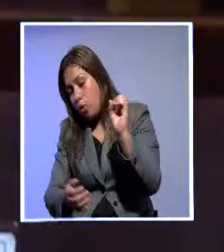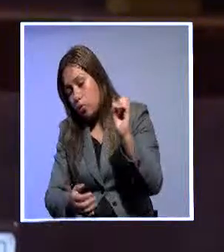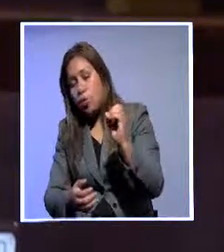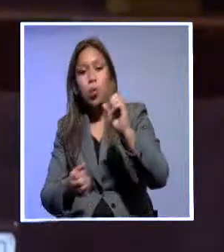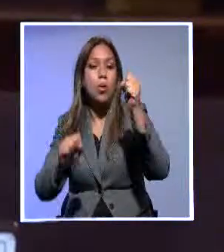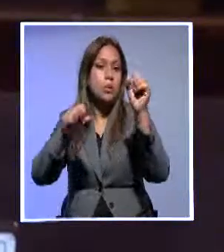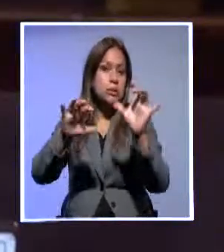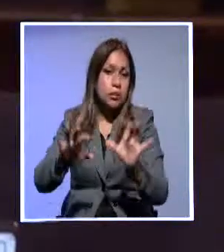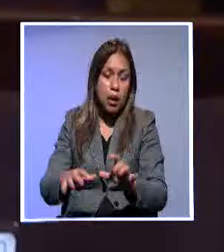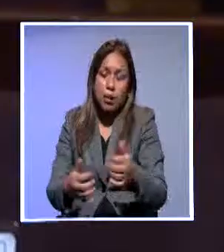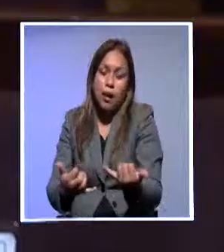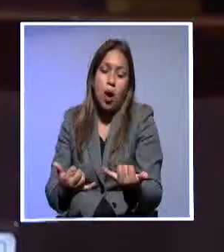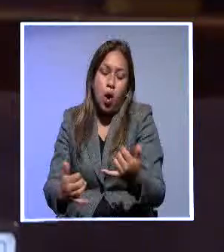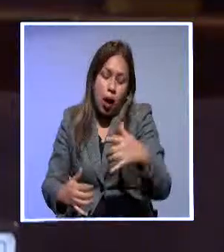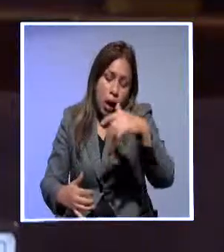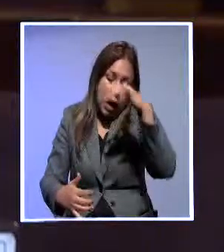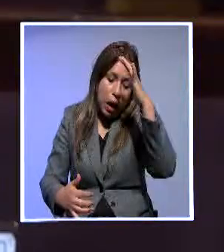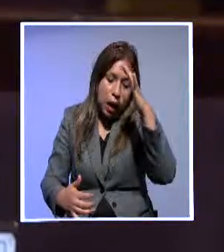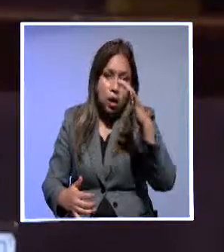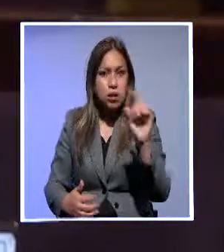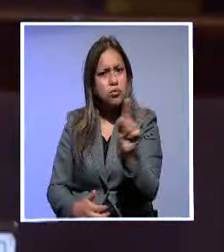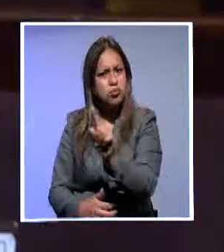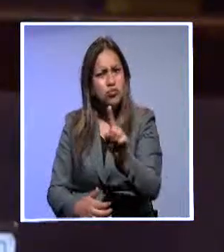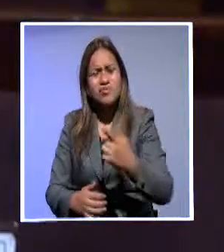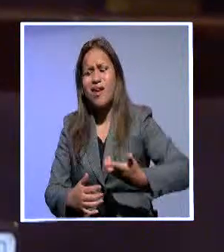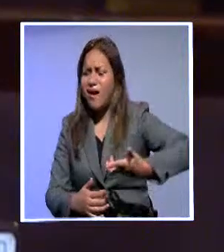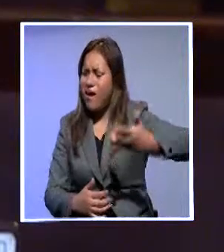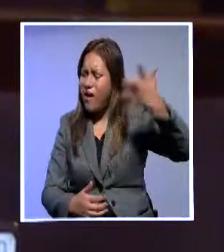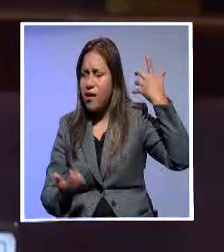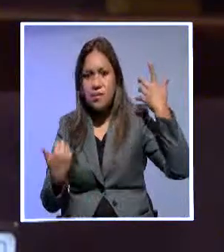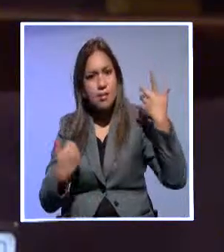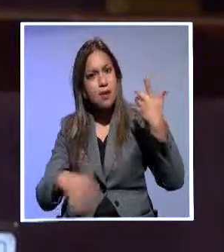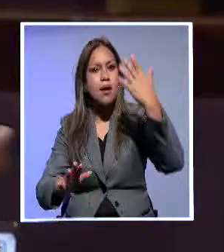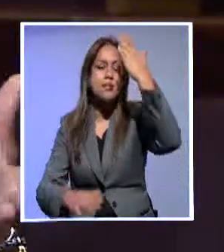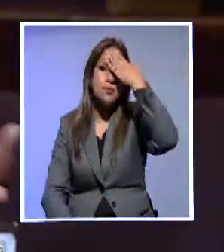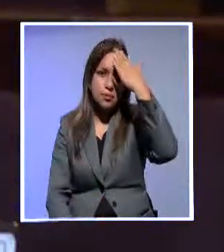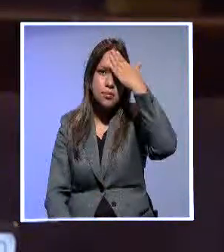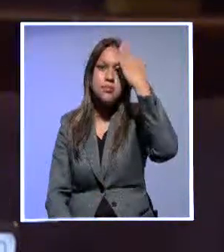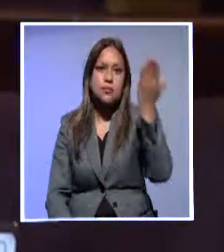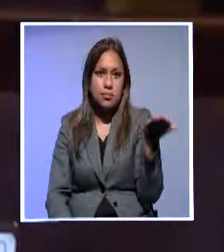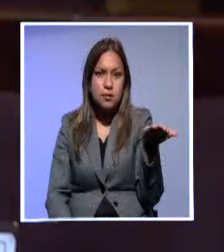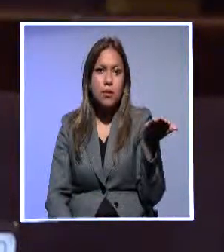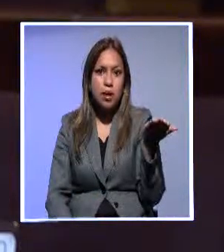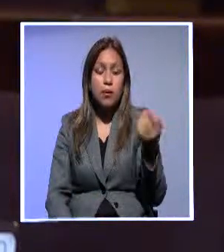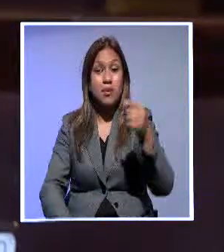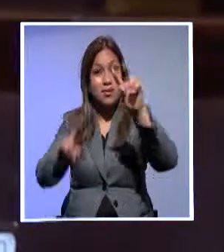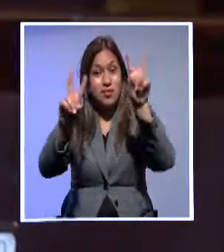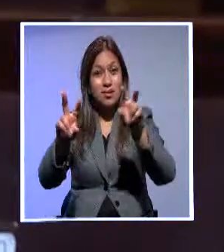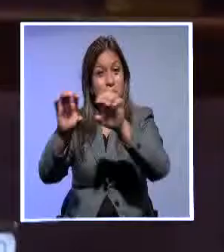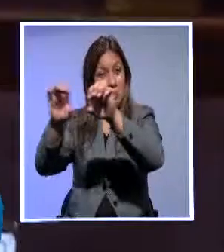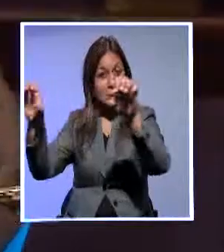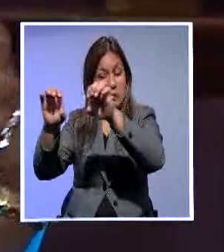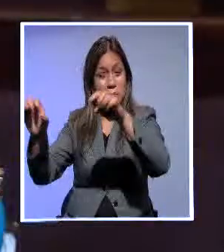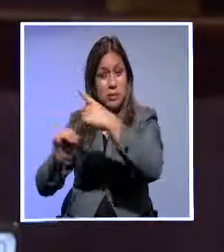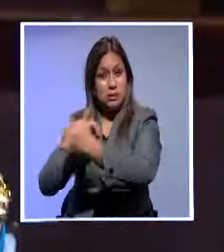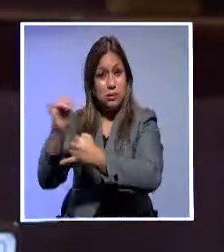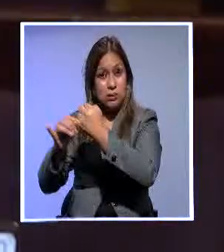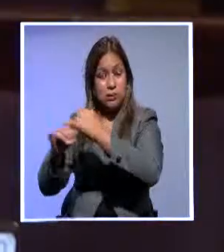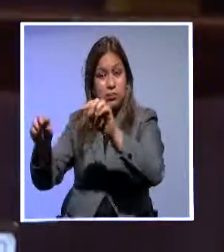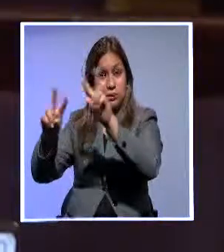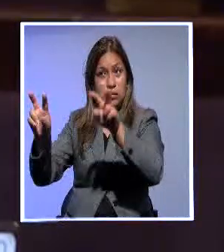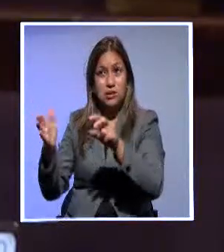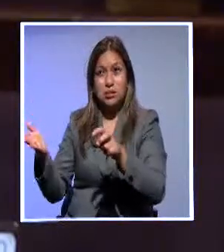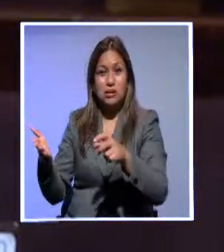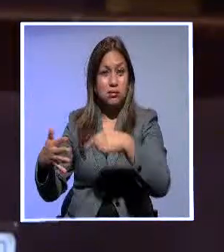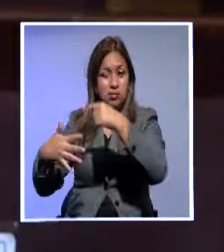durante todo este año y básicamente a partir de lo que surge el caso de las empresas offshore y todo